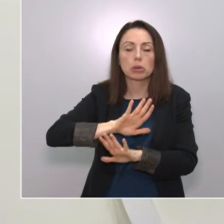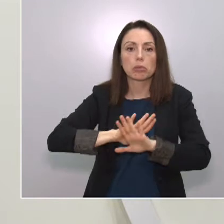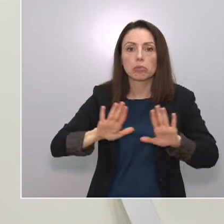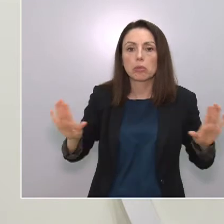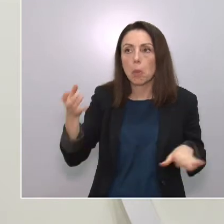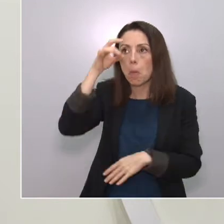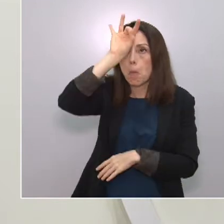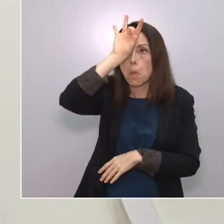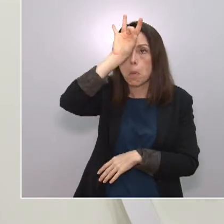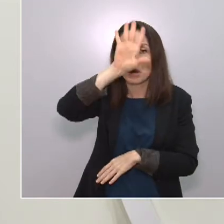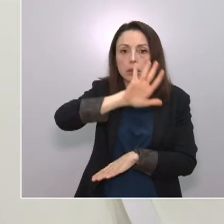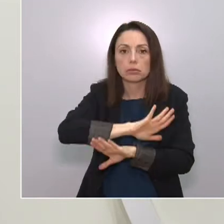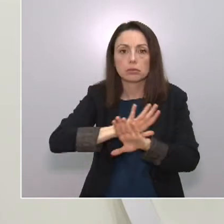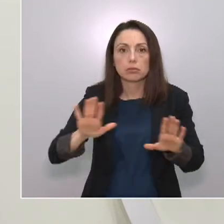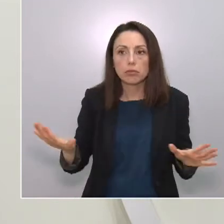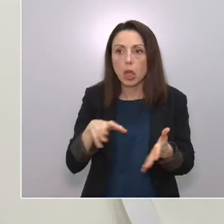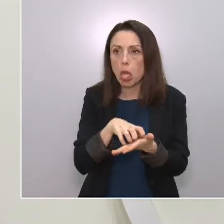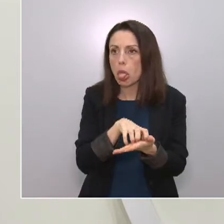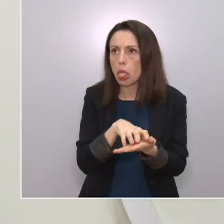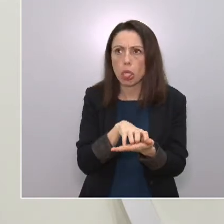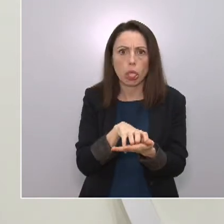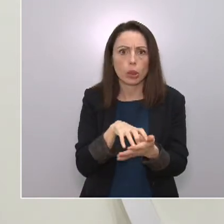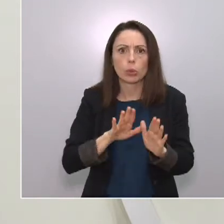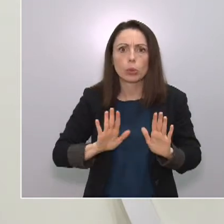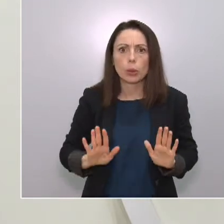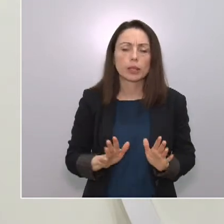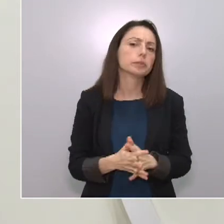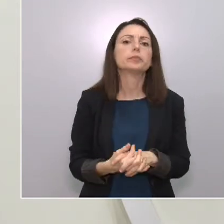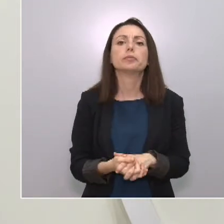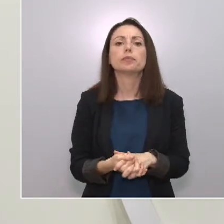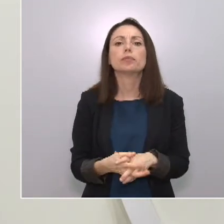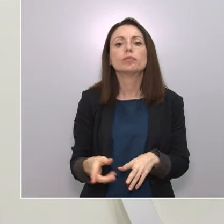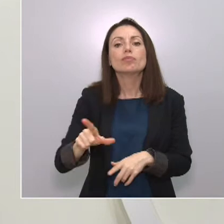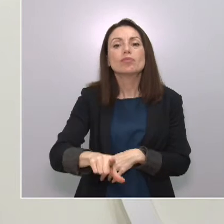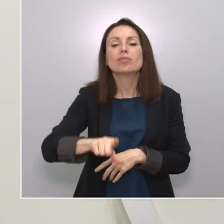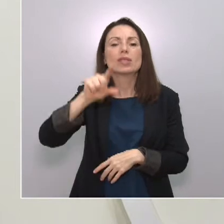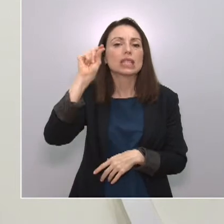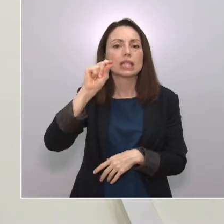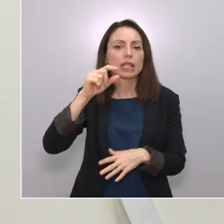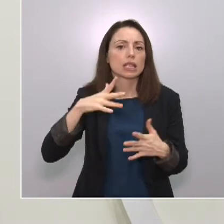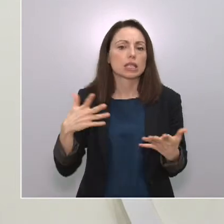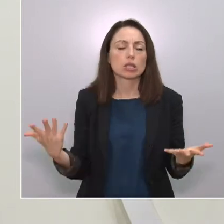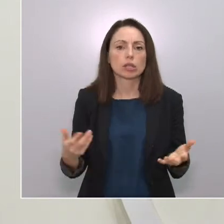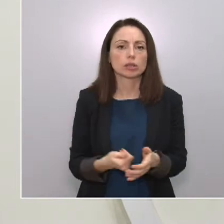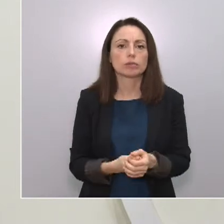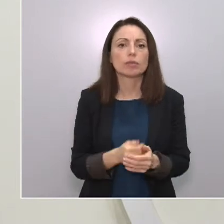más perplejos y con la mayor de las incertidumbres posibles. Por lo tanto, creo que se tome la decisión que se tome.